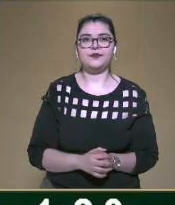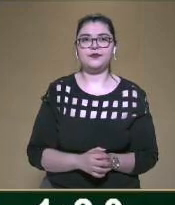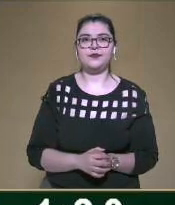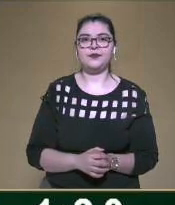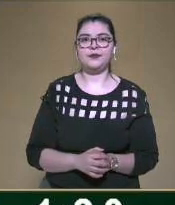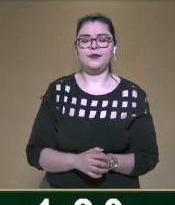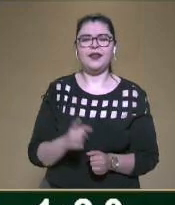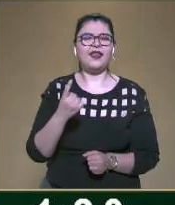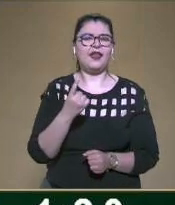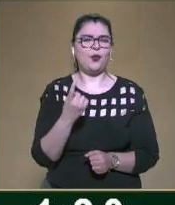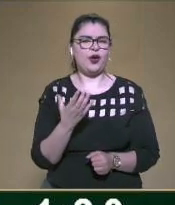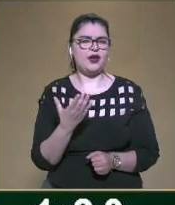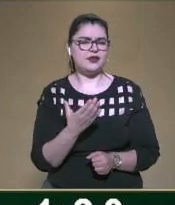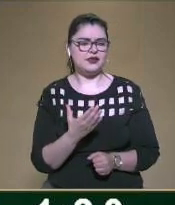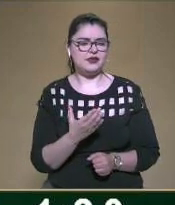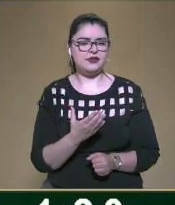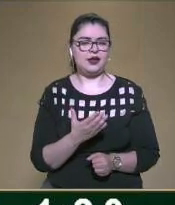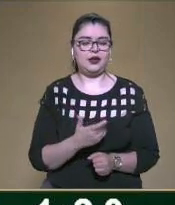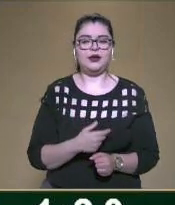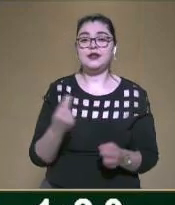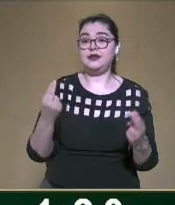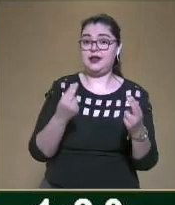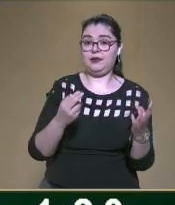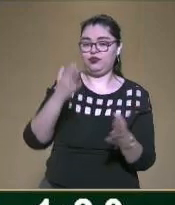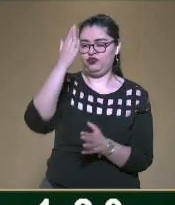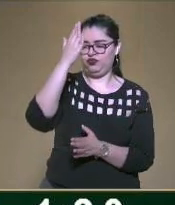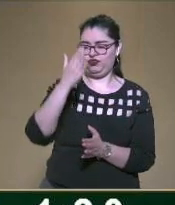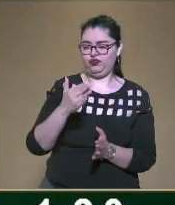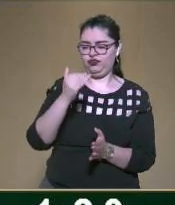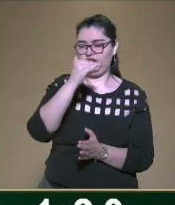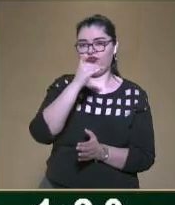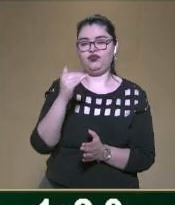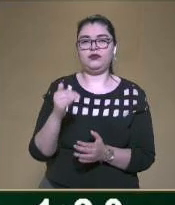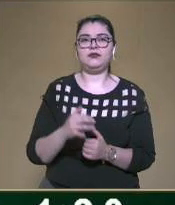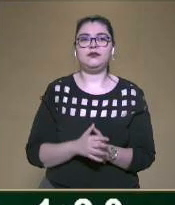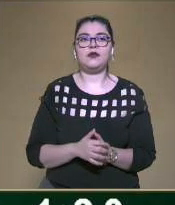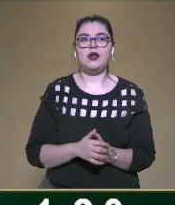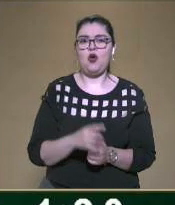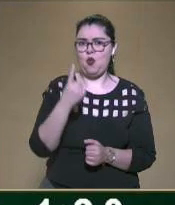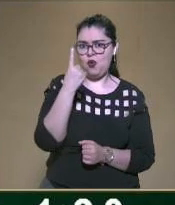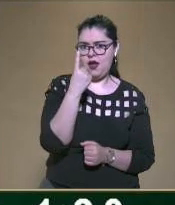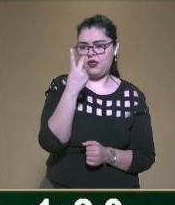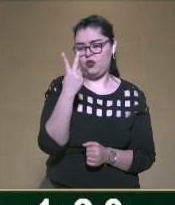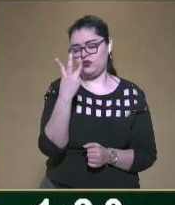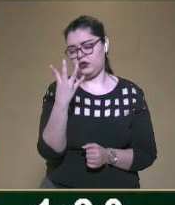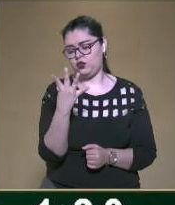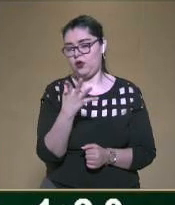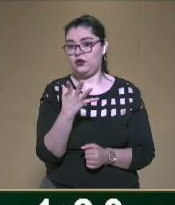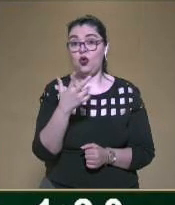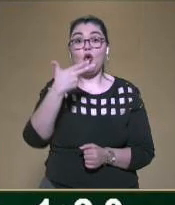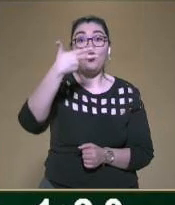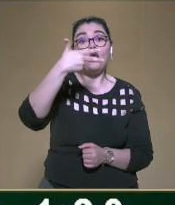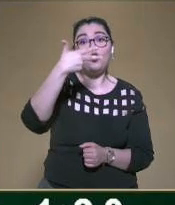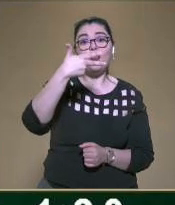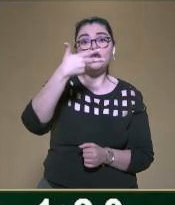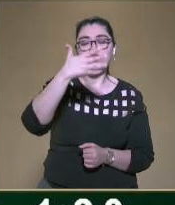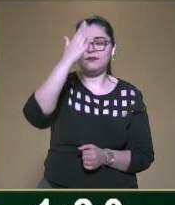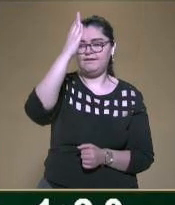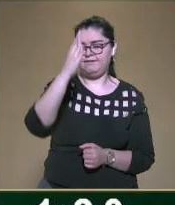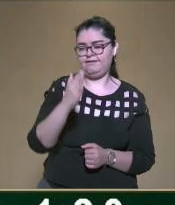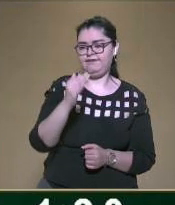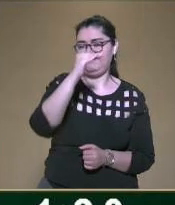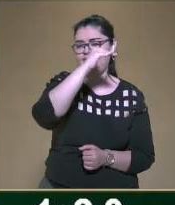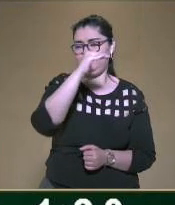repartir... perdón, partir esta pizza en ocho partes iguales. Iguales, muy